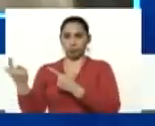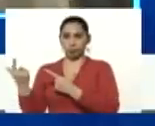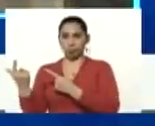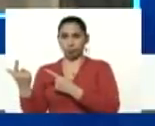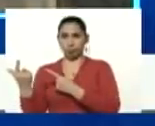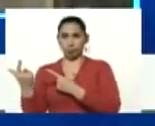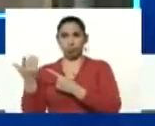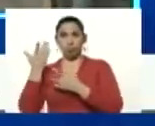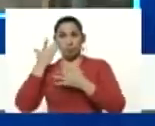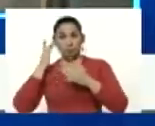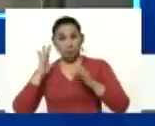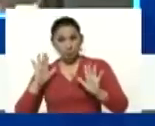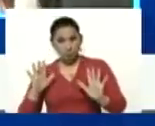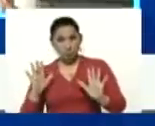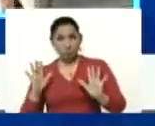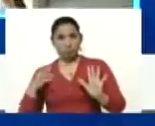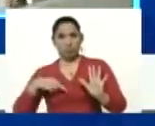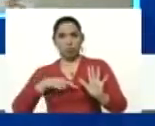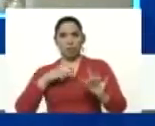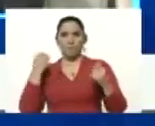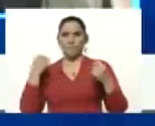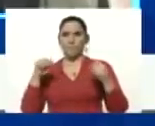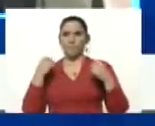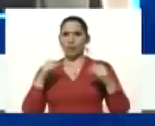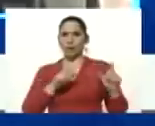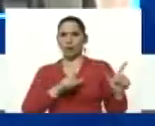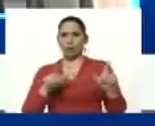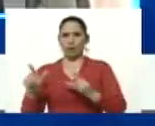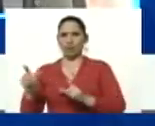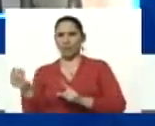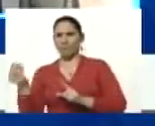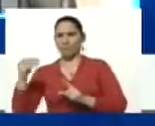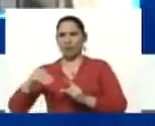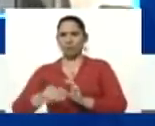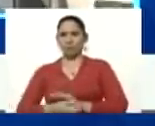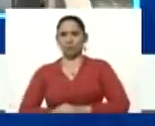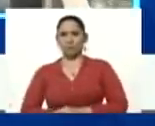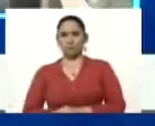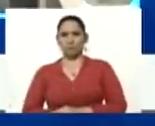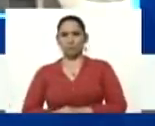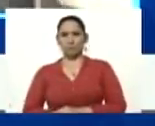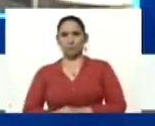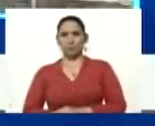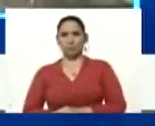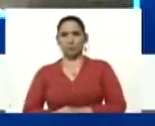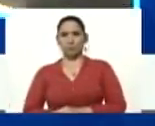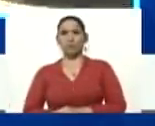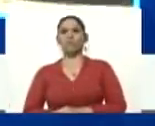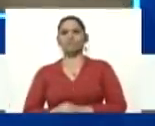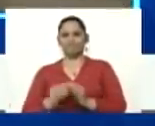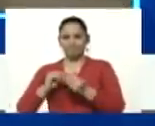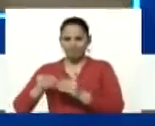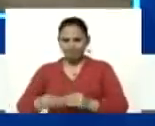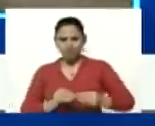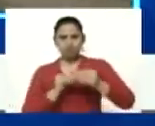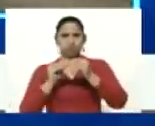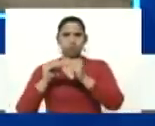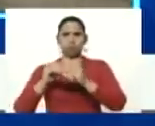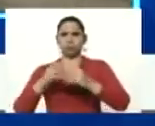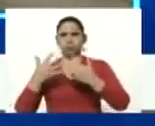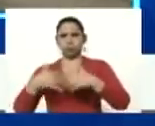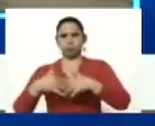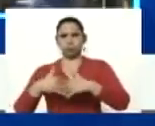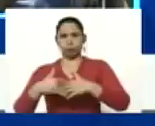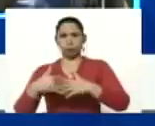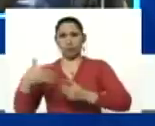Estaba estimado y estamos preparados para eso y para más. Se está afinando la maquinaria de los camiones